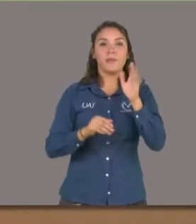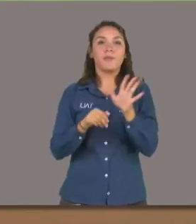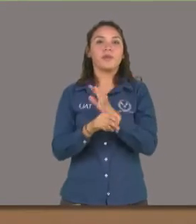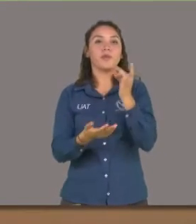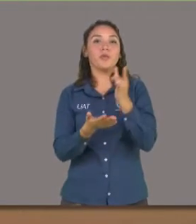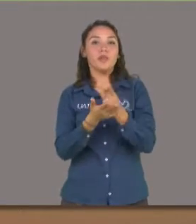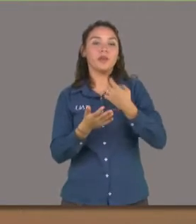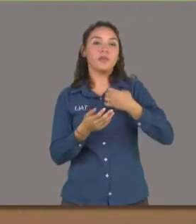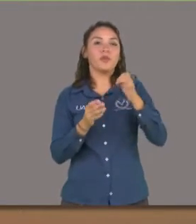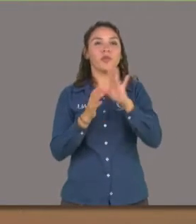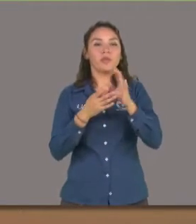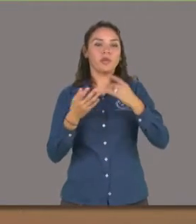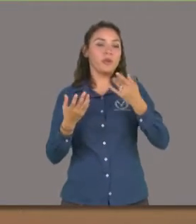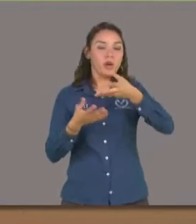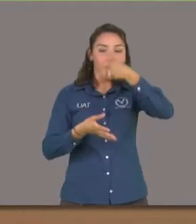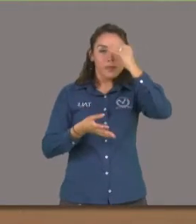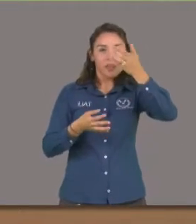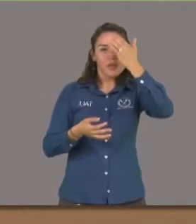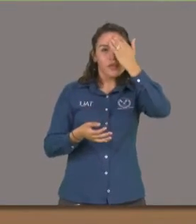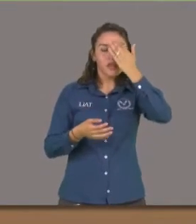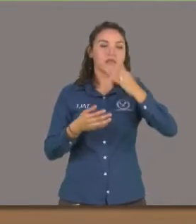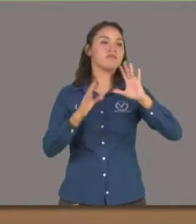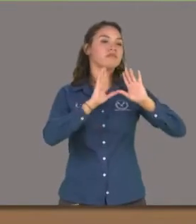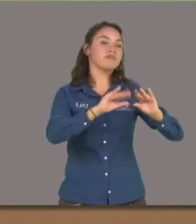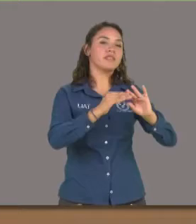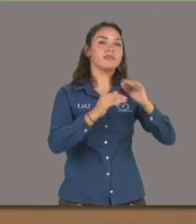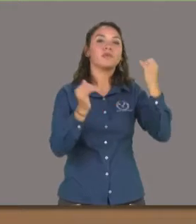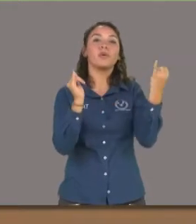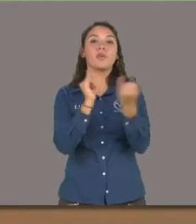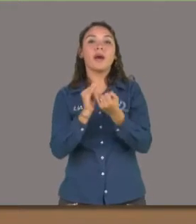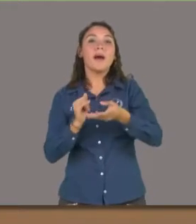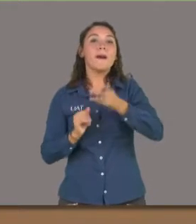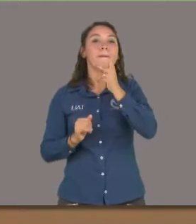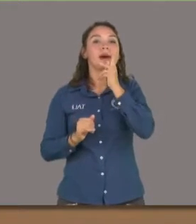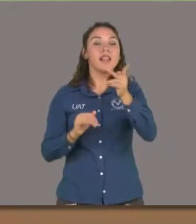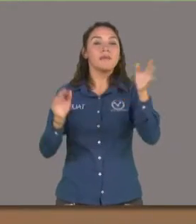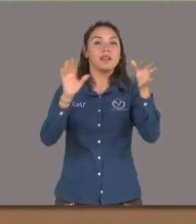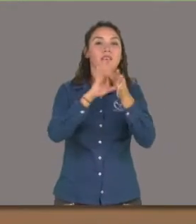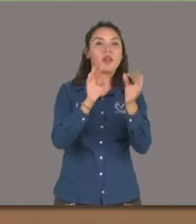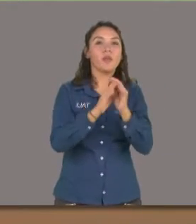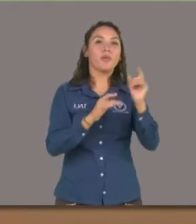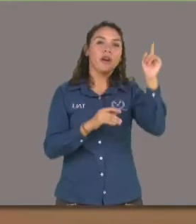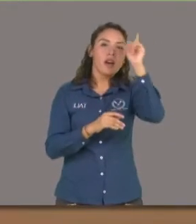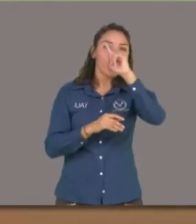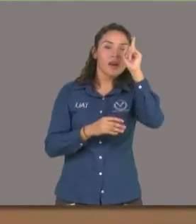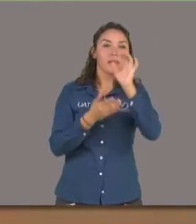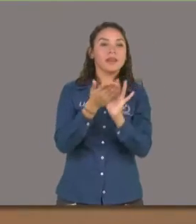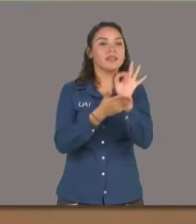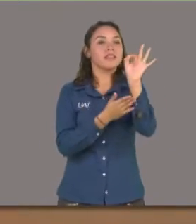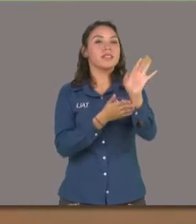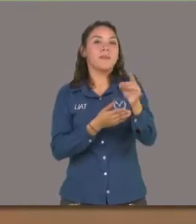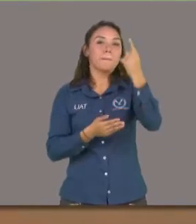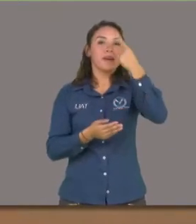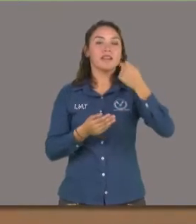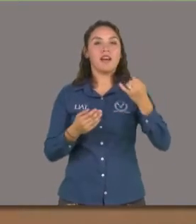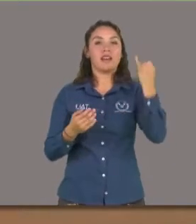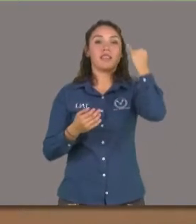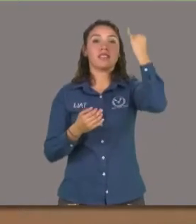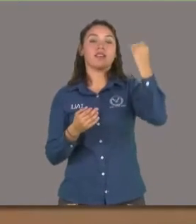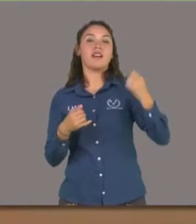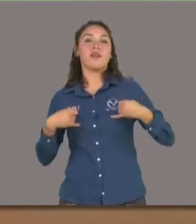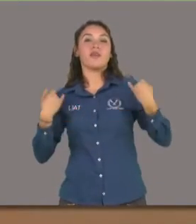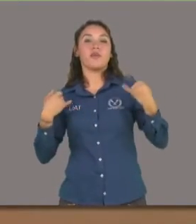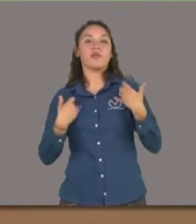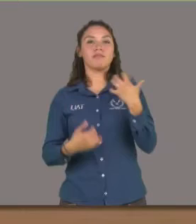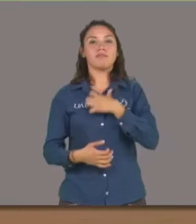parte social, la inmersión social en la que se vive para que puedan transmitir, porque no solamente se trata de transmitir